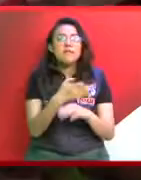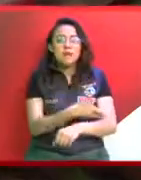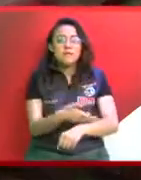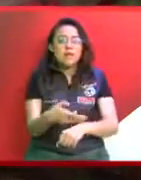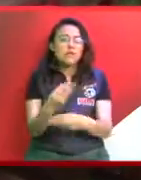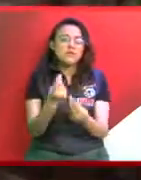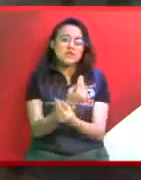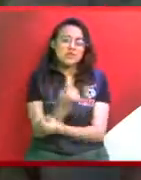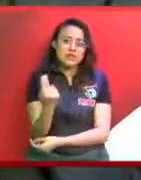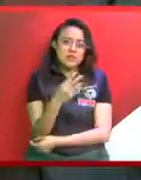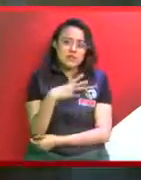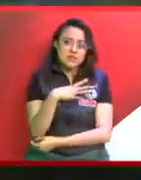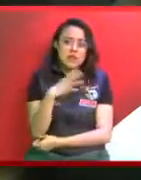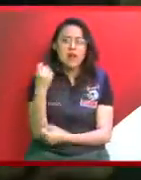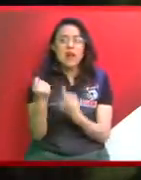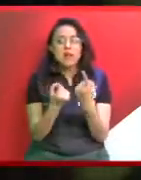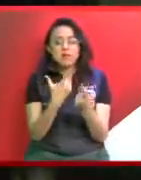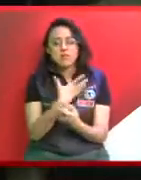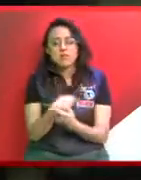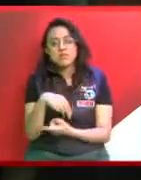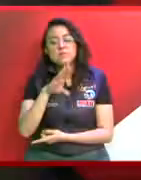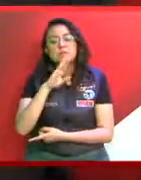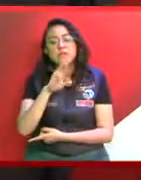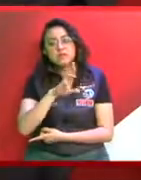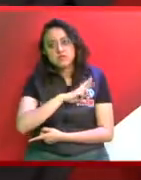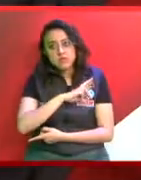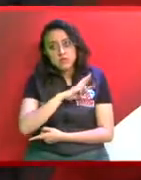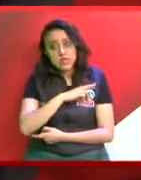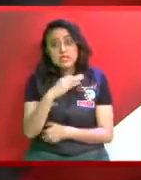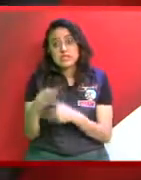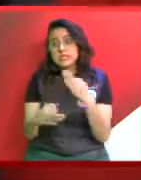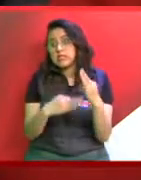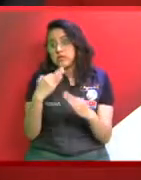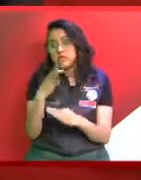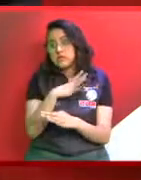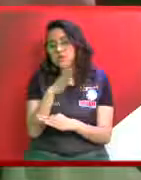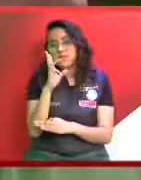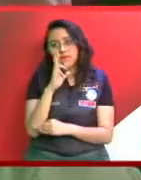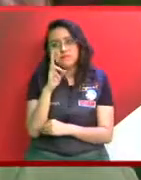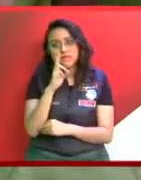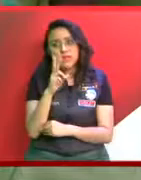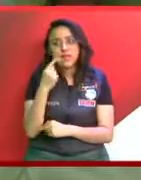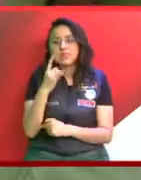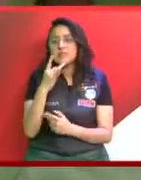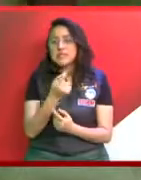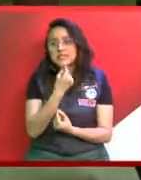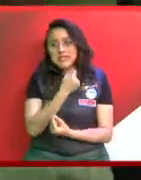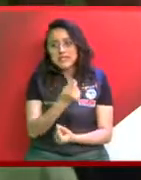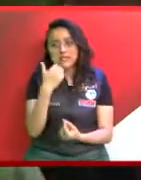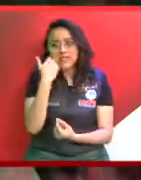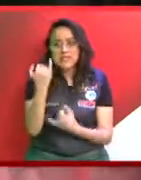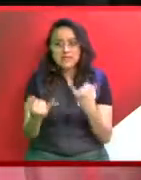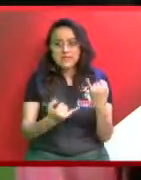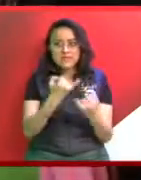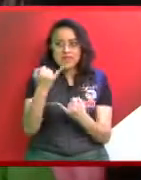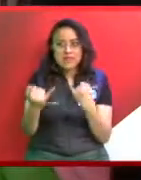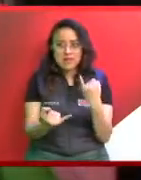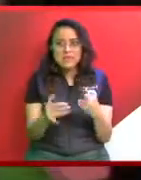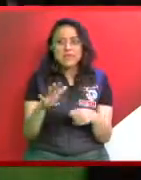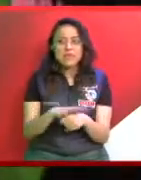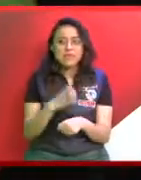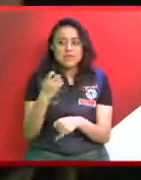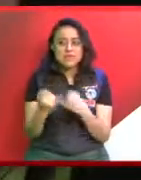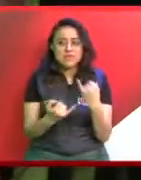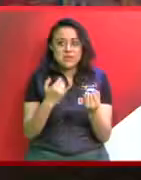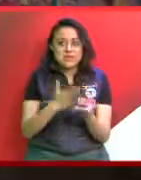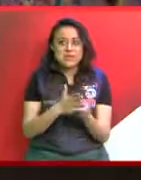muchas necesidades. Algunos son hijos de madres solteras y todos tienen algo en común. Son niños con ganas de jugar. Por eso el juguetón